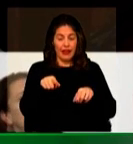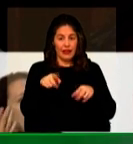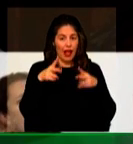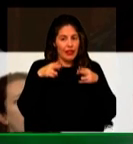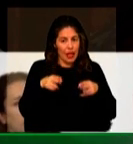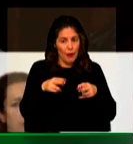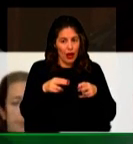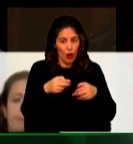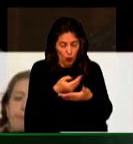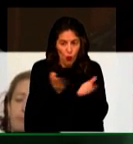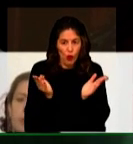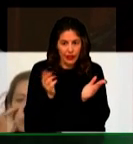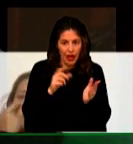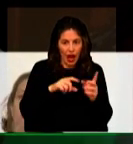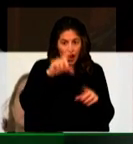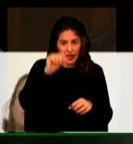como muestra el gráfico,